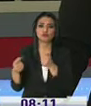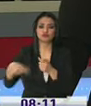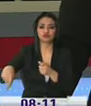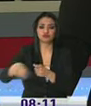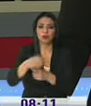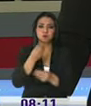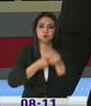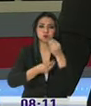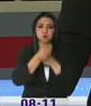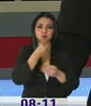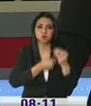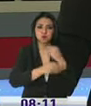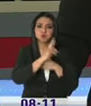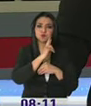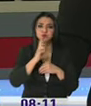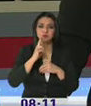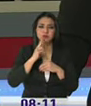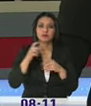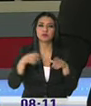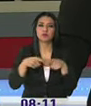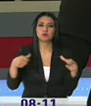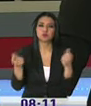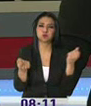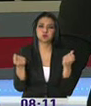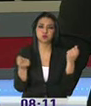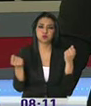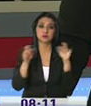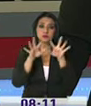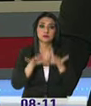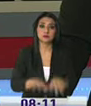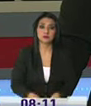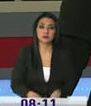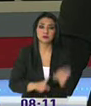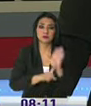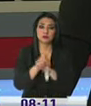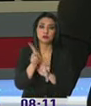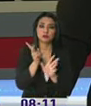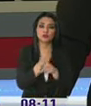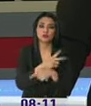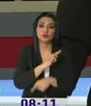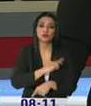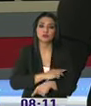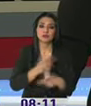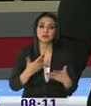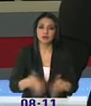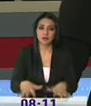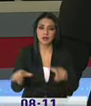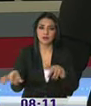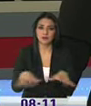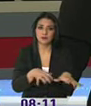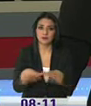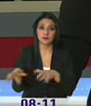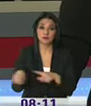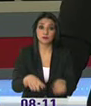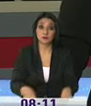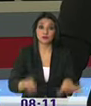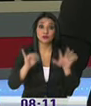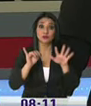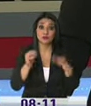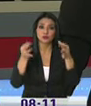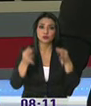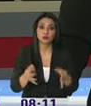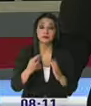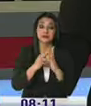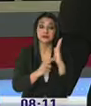comida habilitadas para contenedores. Esto según la Secretaría de Desarrollo Productivo del municipio. De ellas, solo 6 cumplen con todos